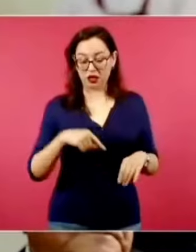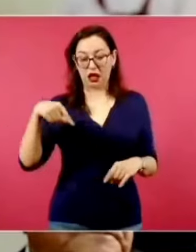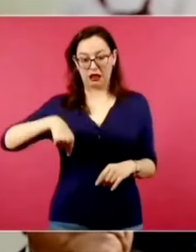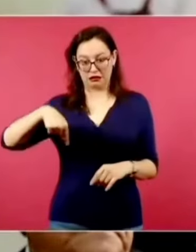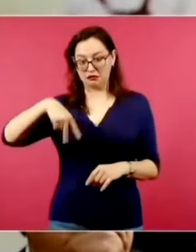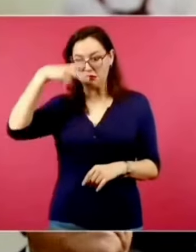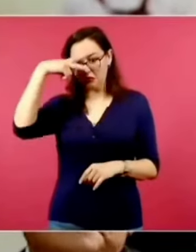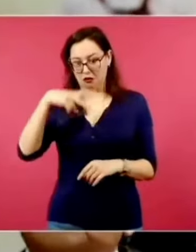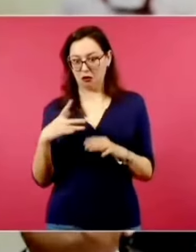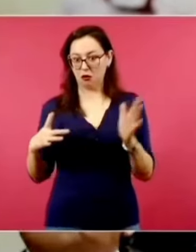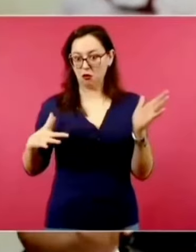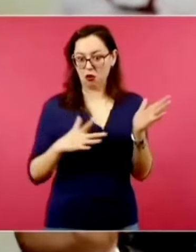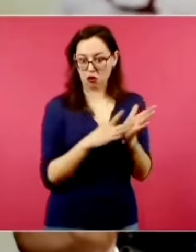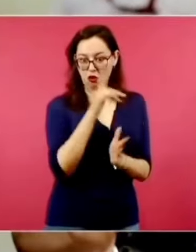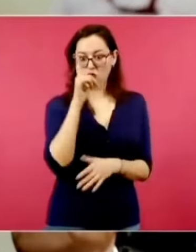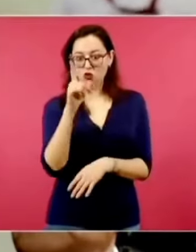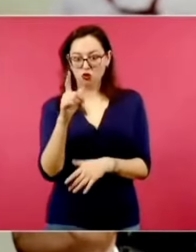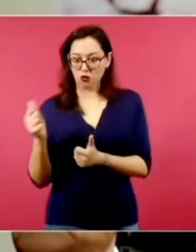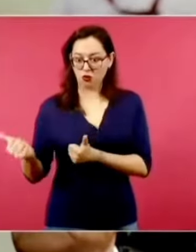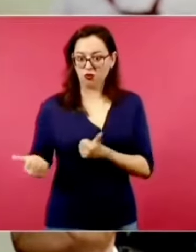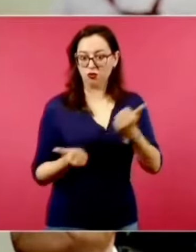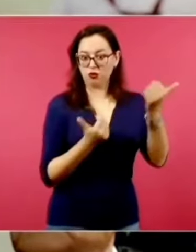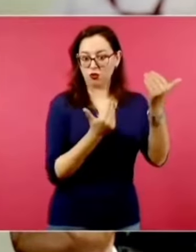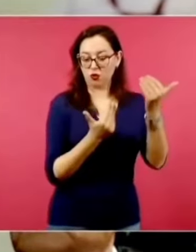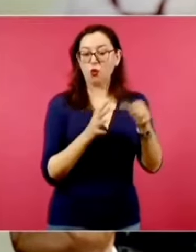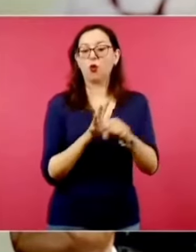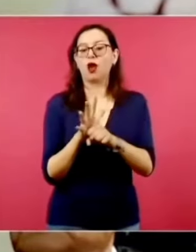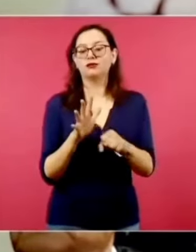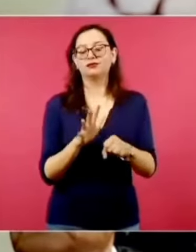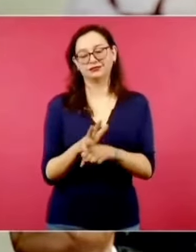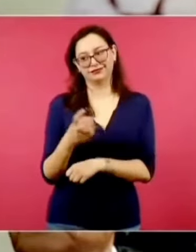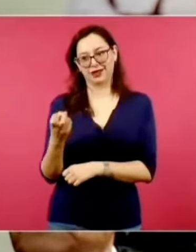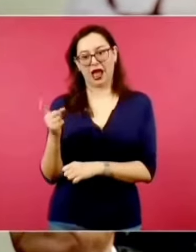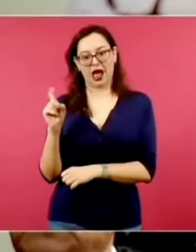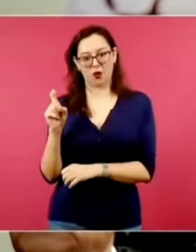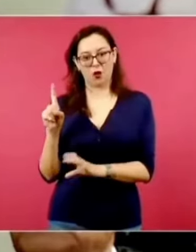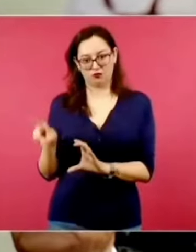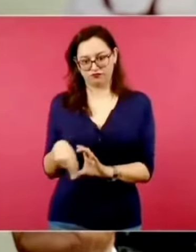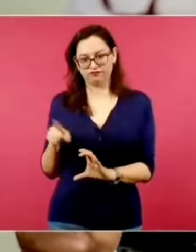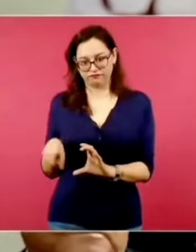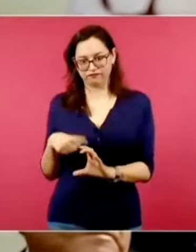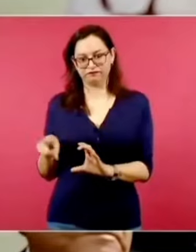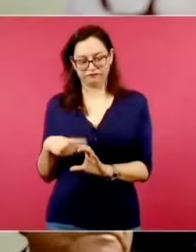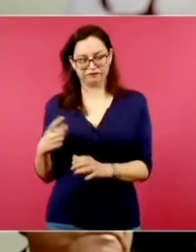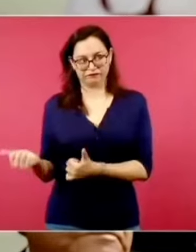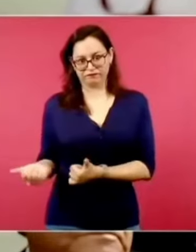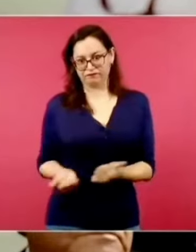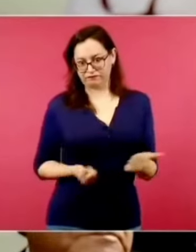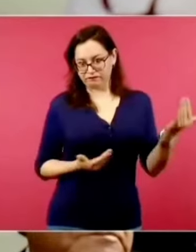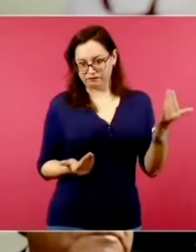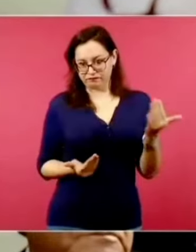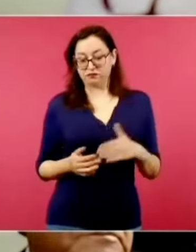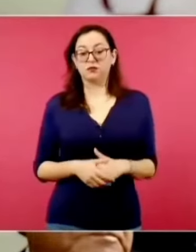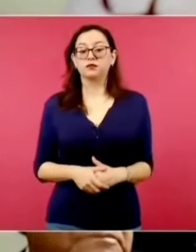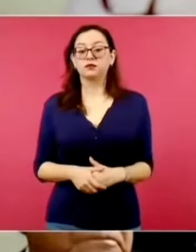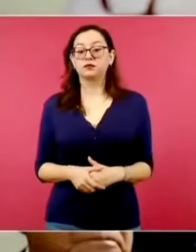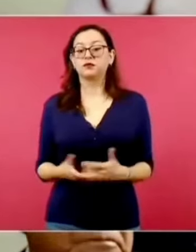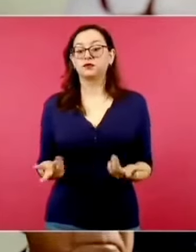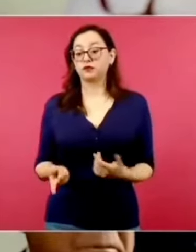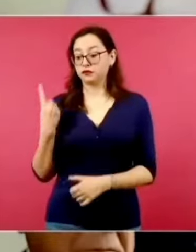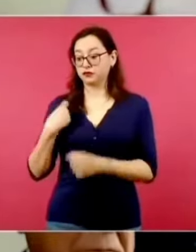bueno Esto es el año pasado bajó la generación de Electricidad por las sequías no